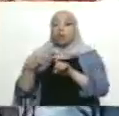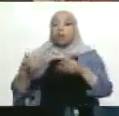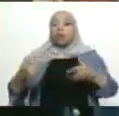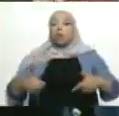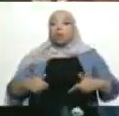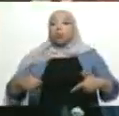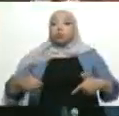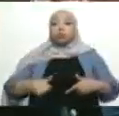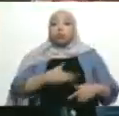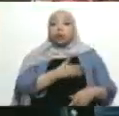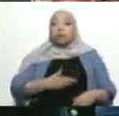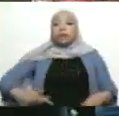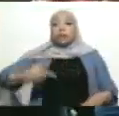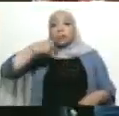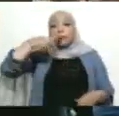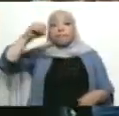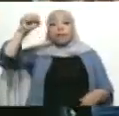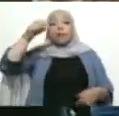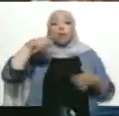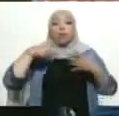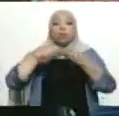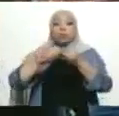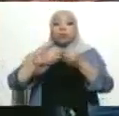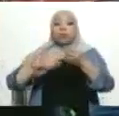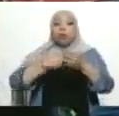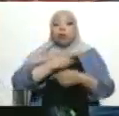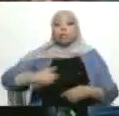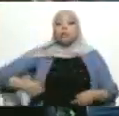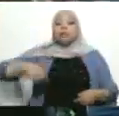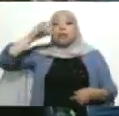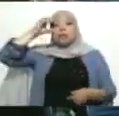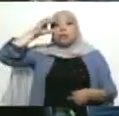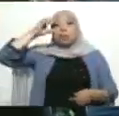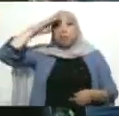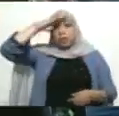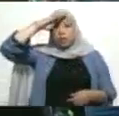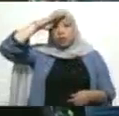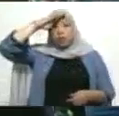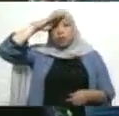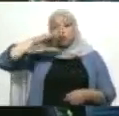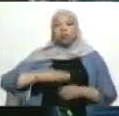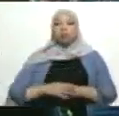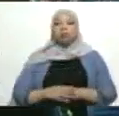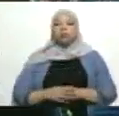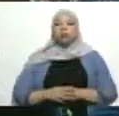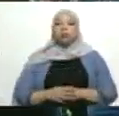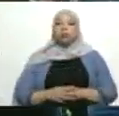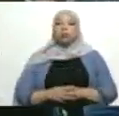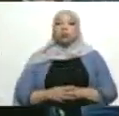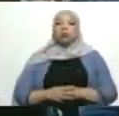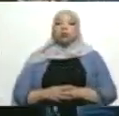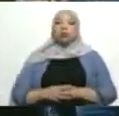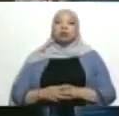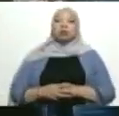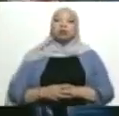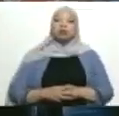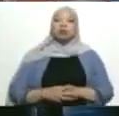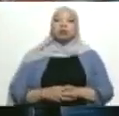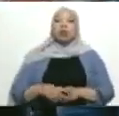Maduro, ahora acompañado por el presidente Petro, ha hecho que esta zona, que era una zona